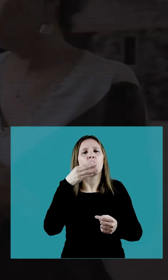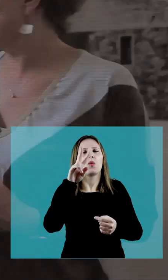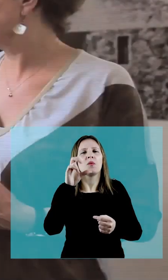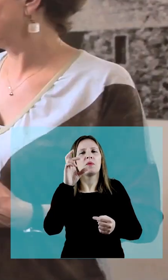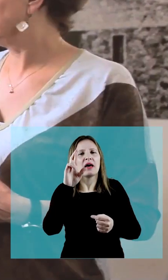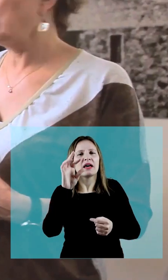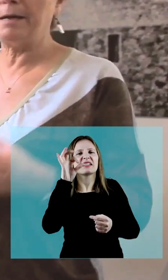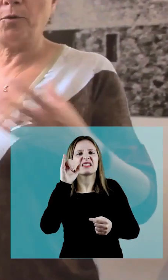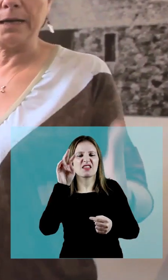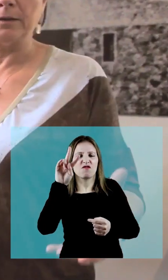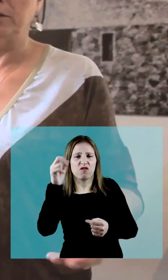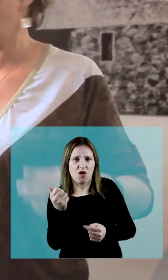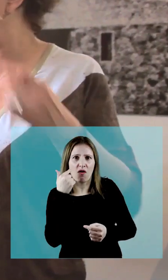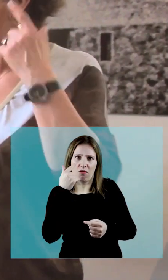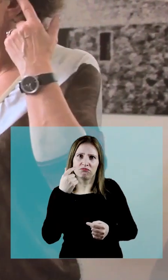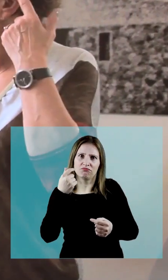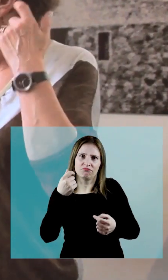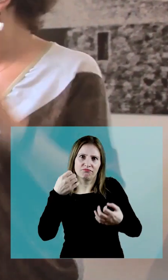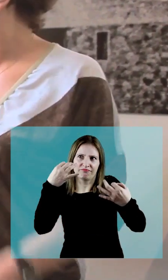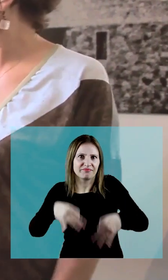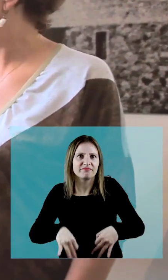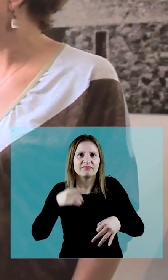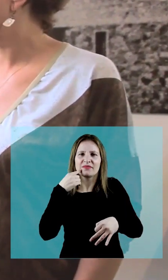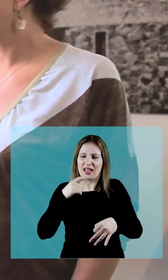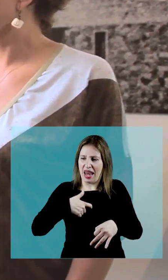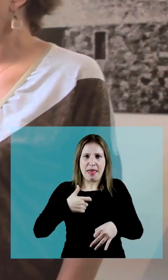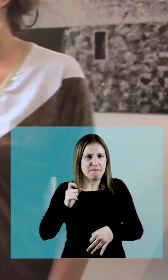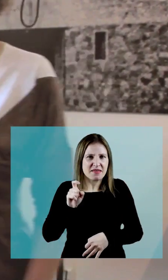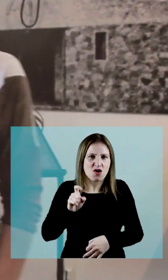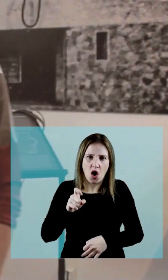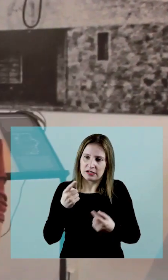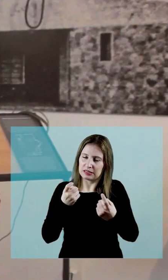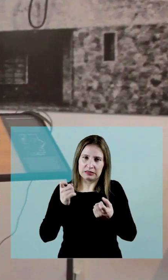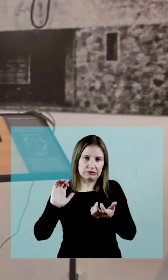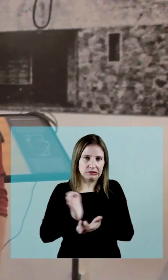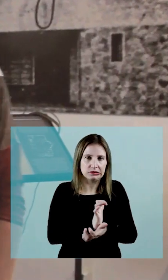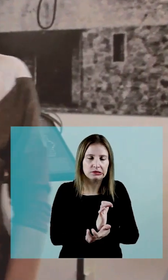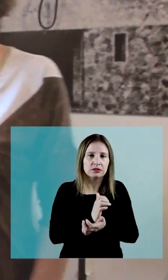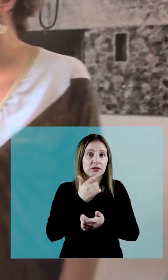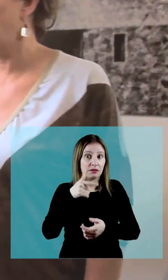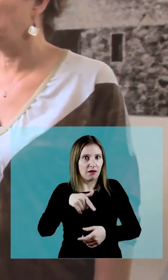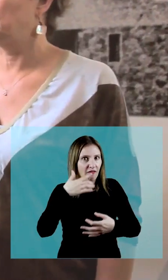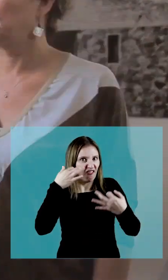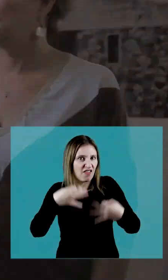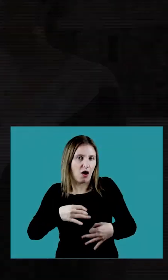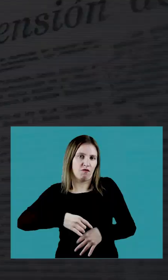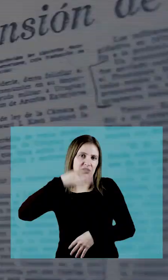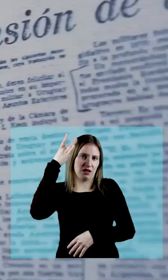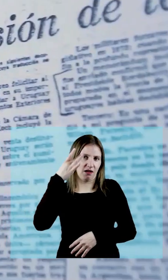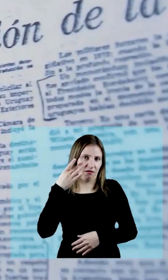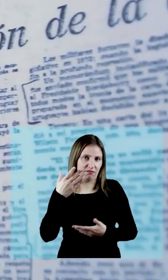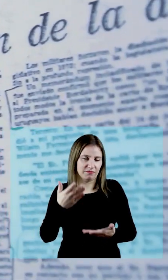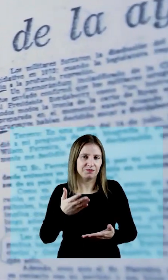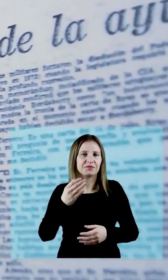muy comunes de la época, es sinónimo del enemigo que hay que combatir. Esto es la verdad oficial. En el